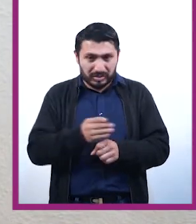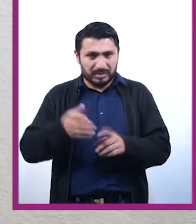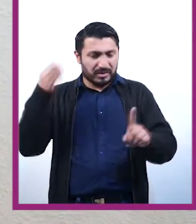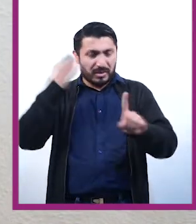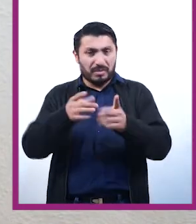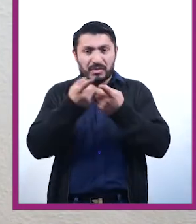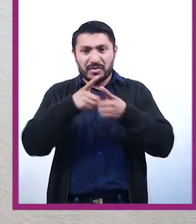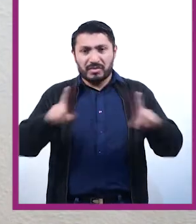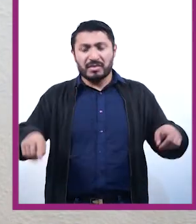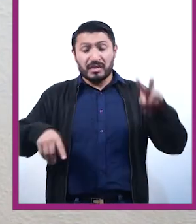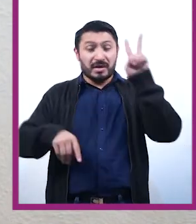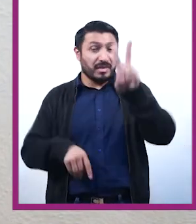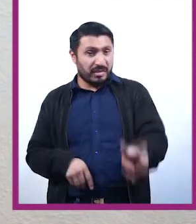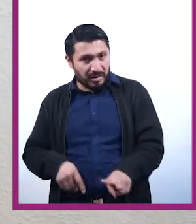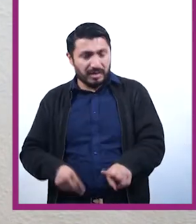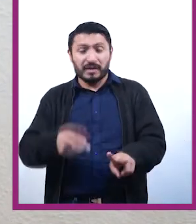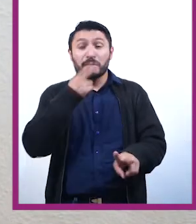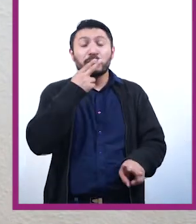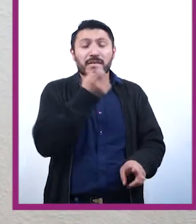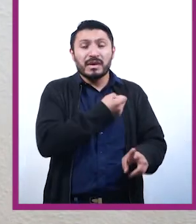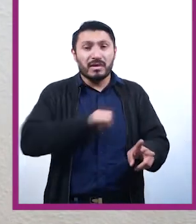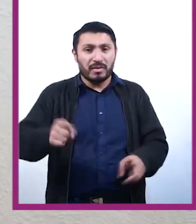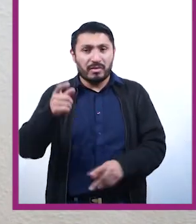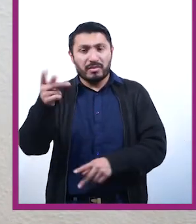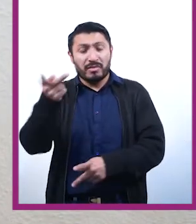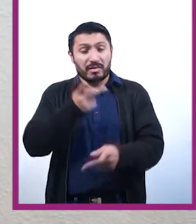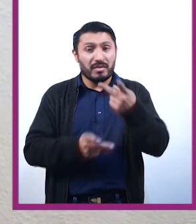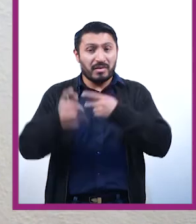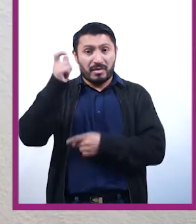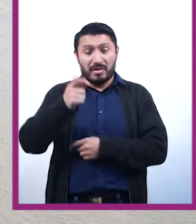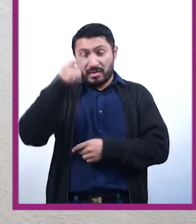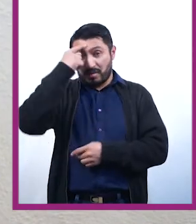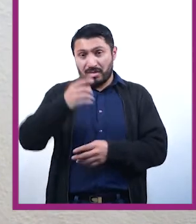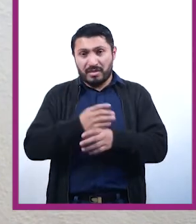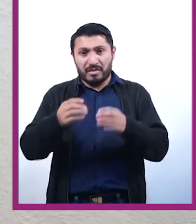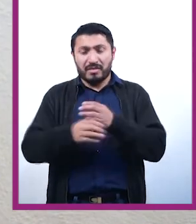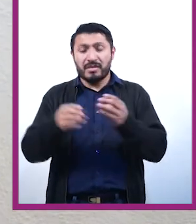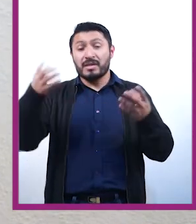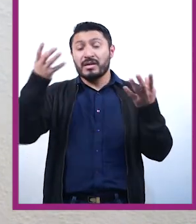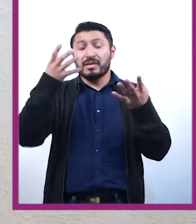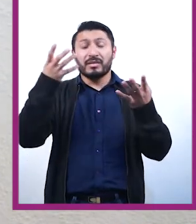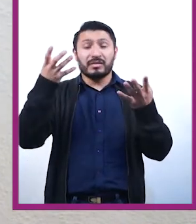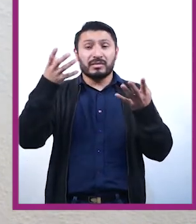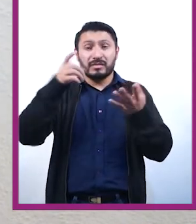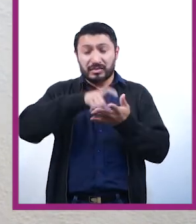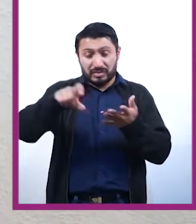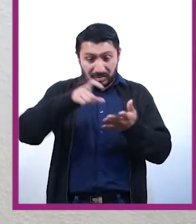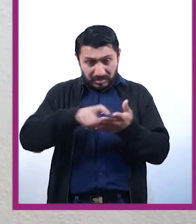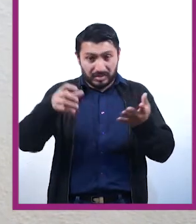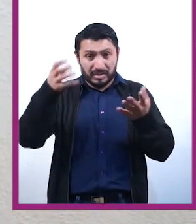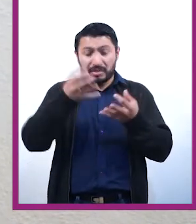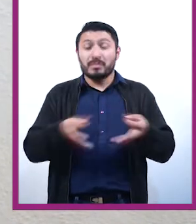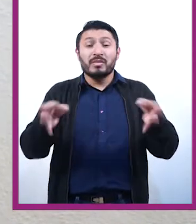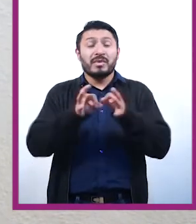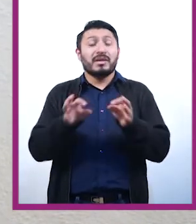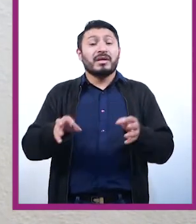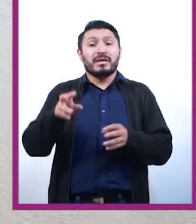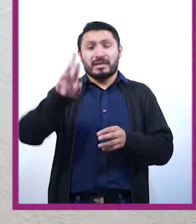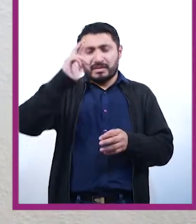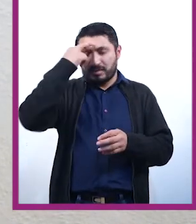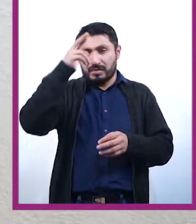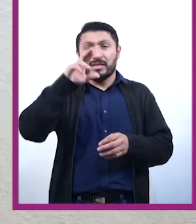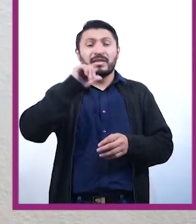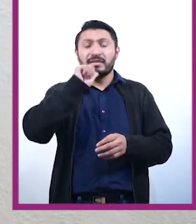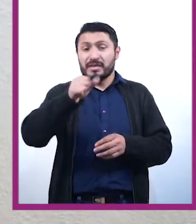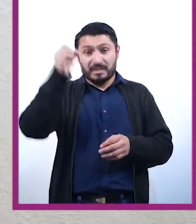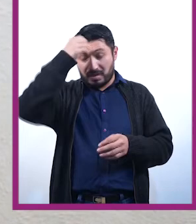y desarrollo real. Utiliza los famosos créditos para comprar cosas verdaderamente importantes. Recuerda que no existe una fórmula mágica para